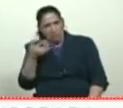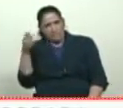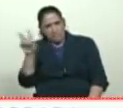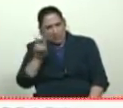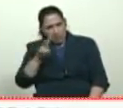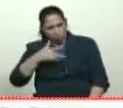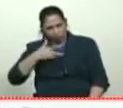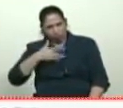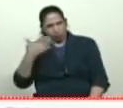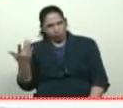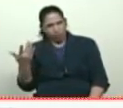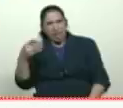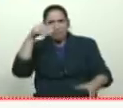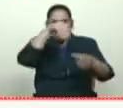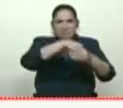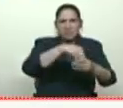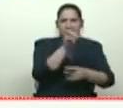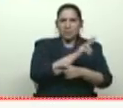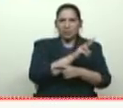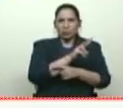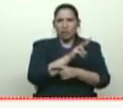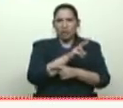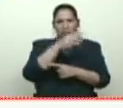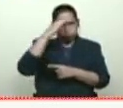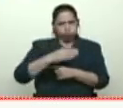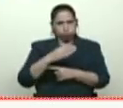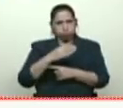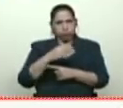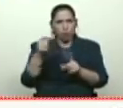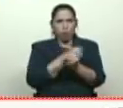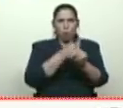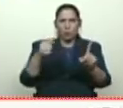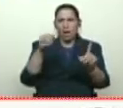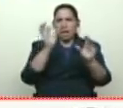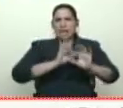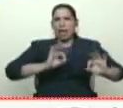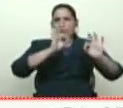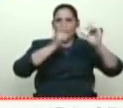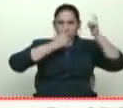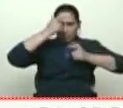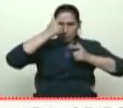¿Acaso que una invasión a Venezuela, militar a Venezuela, va a golpear nada más a los chavistas?